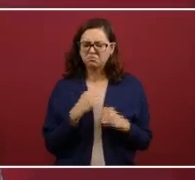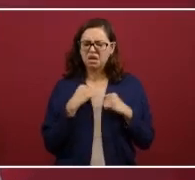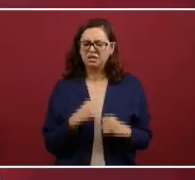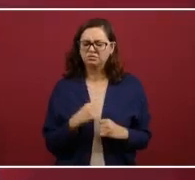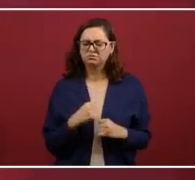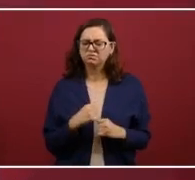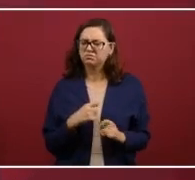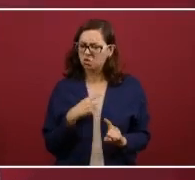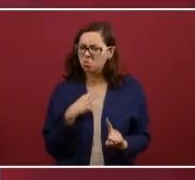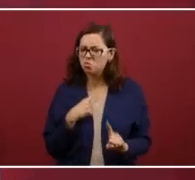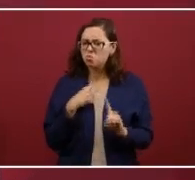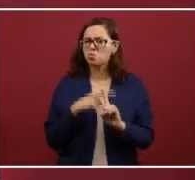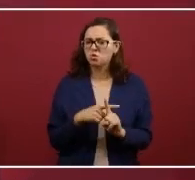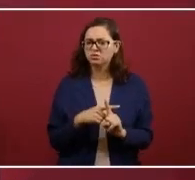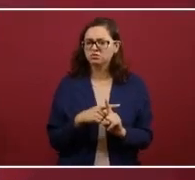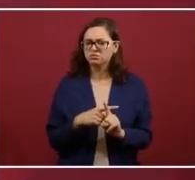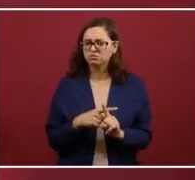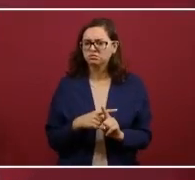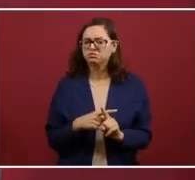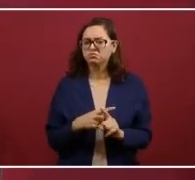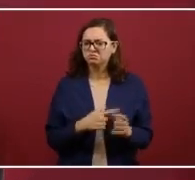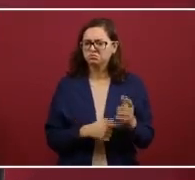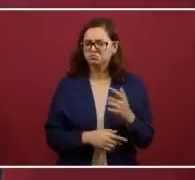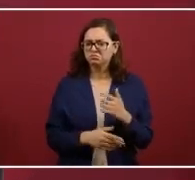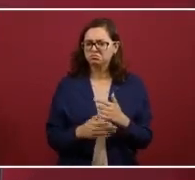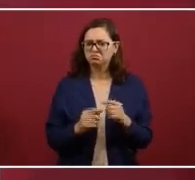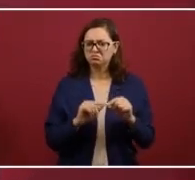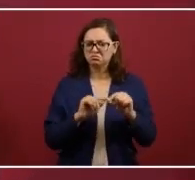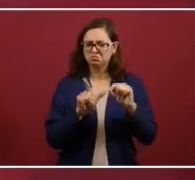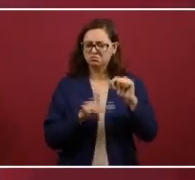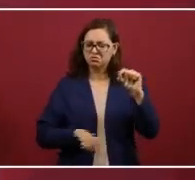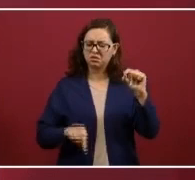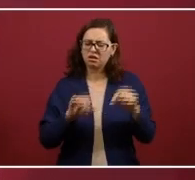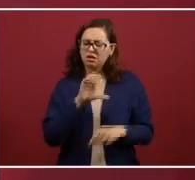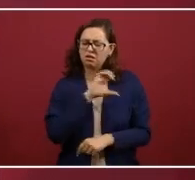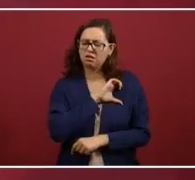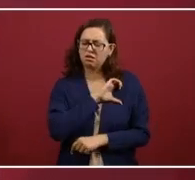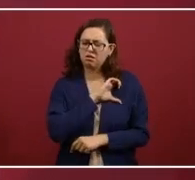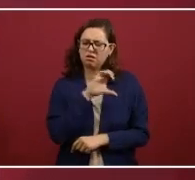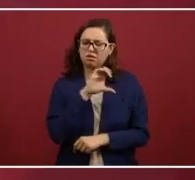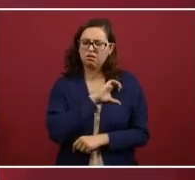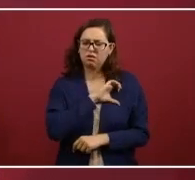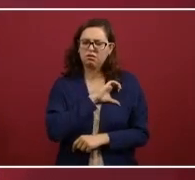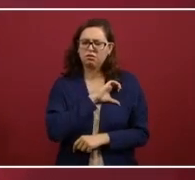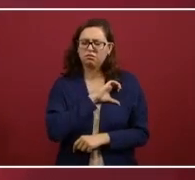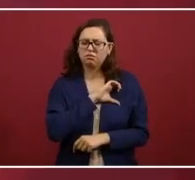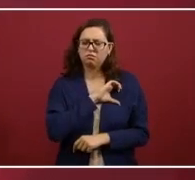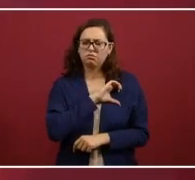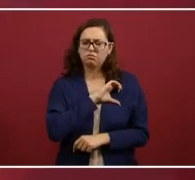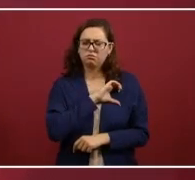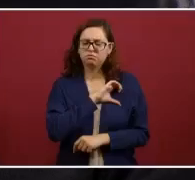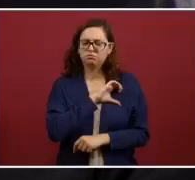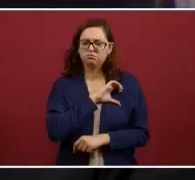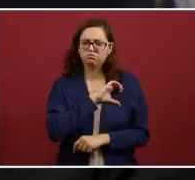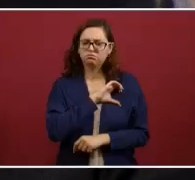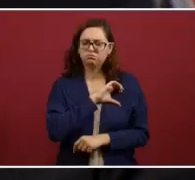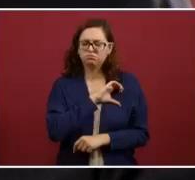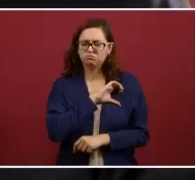seguro de que vamos a sacar a nuestro querido México de